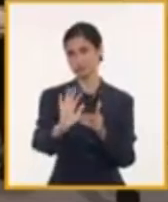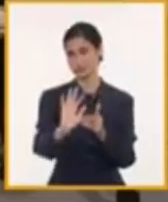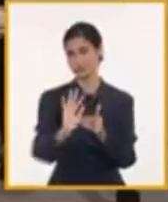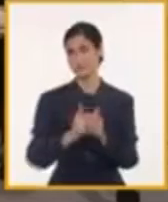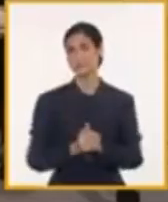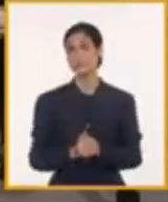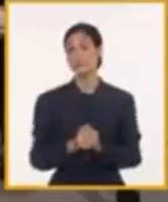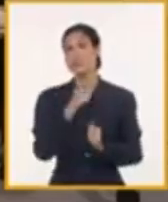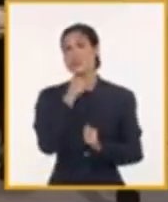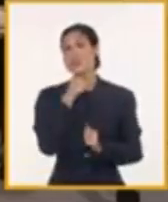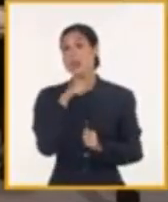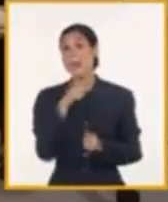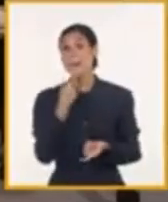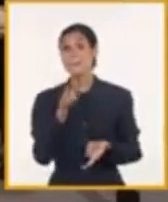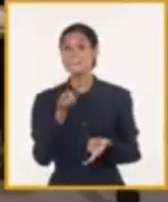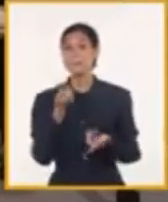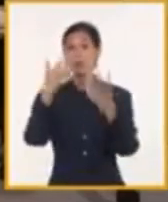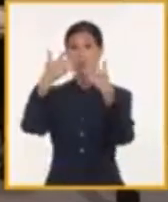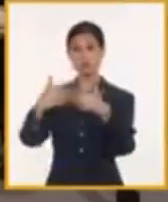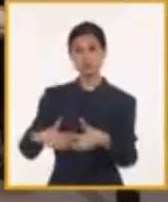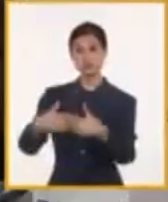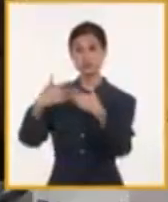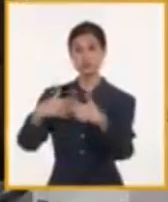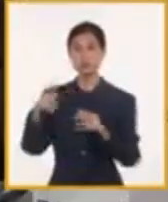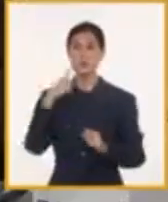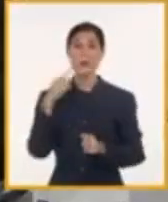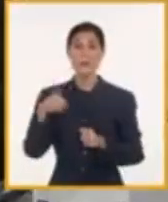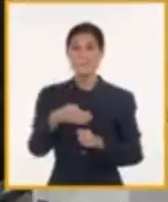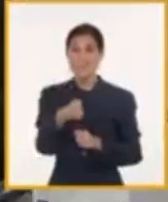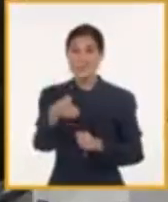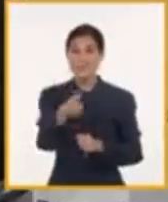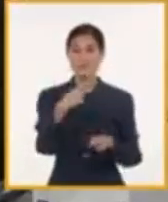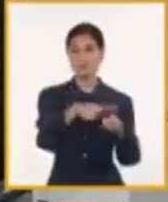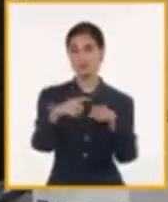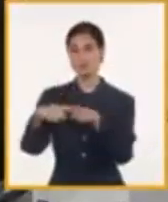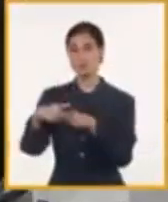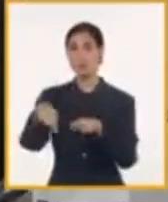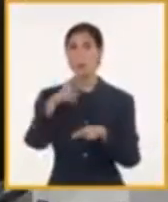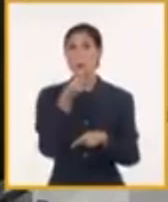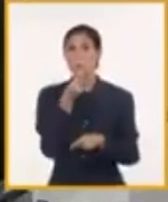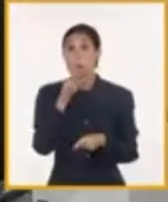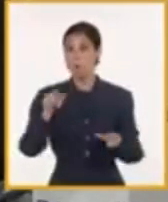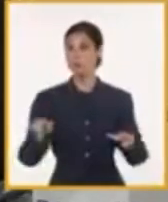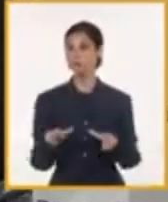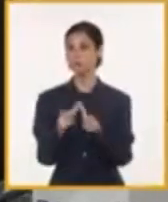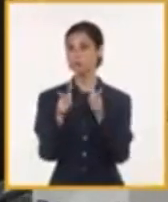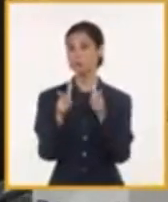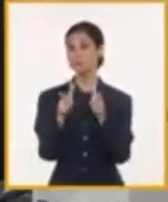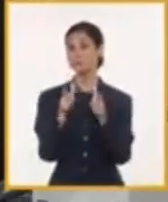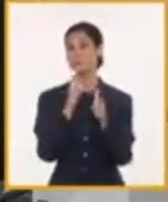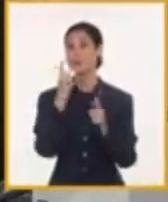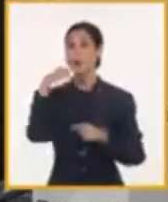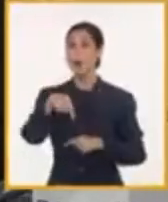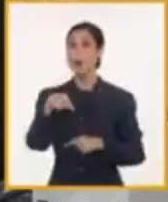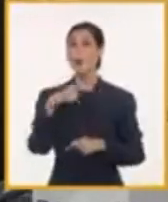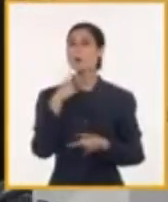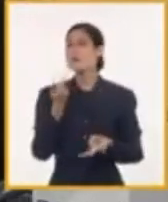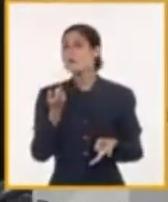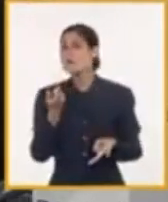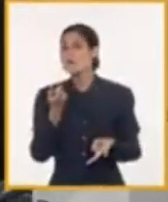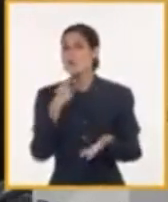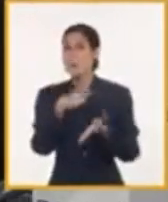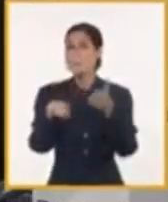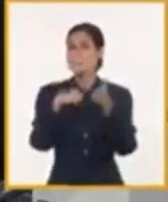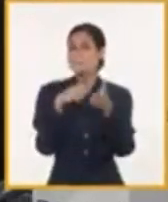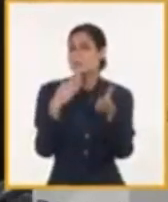la plataforma como de la acuicultura. Y es dos o tres veces más del pescado que hoy, en las condiciones que estamos